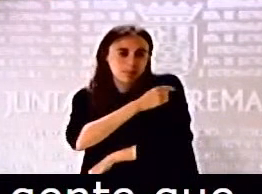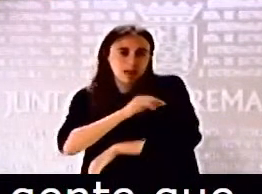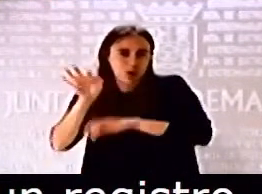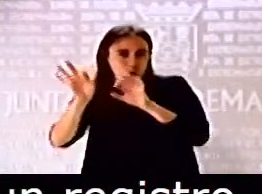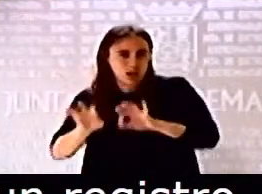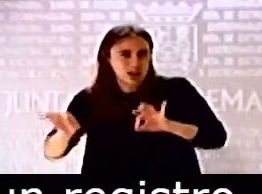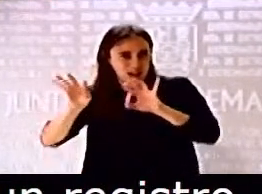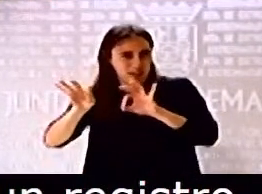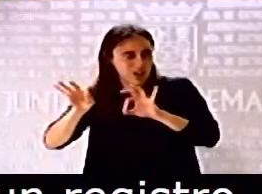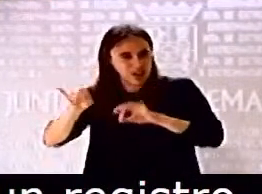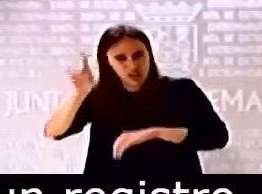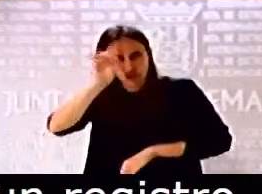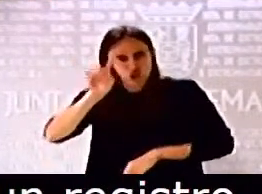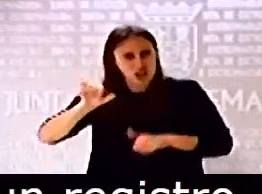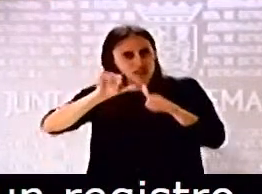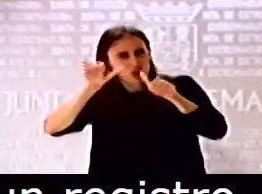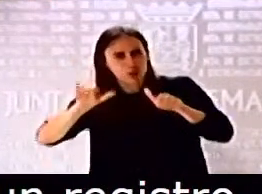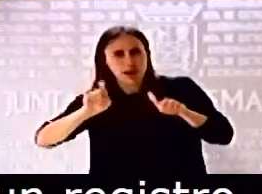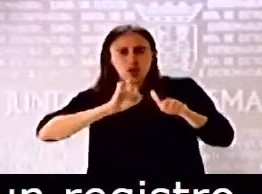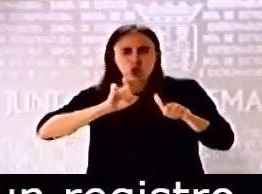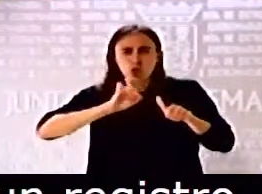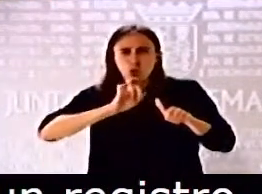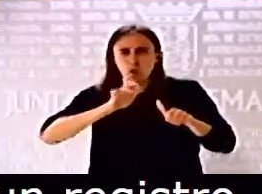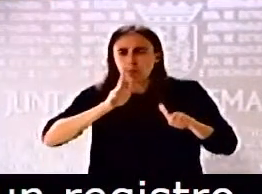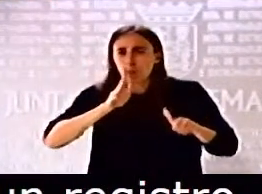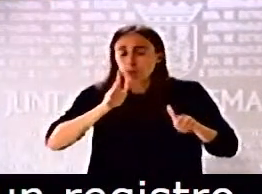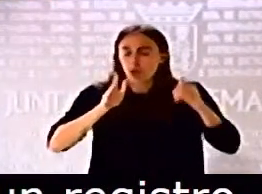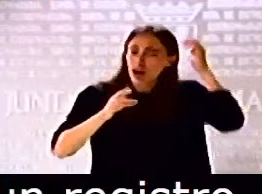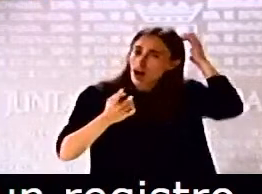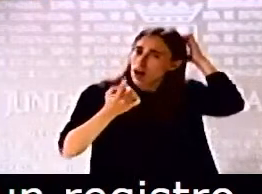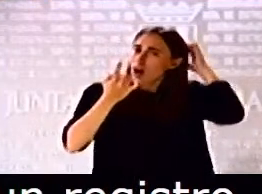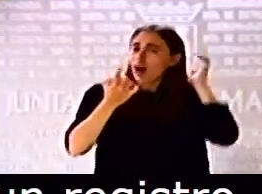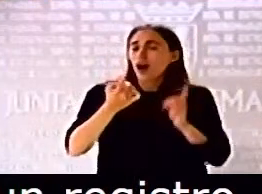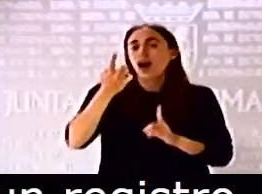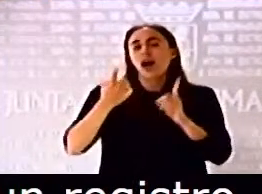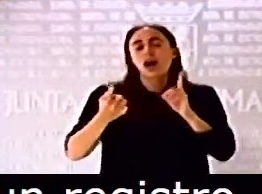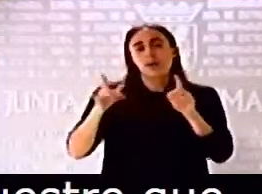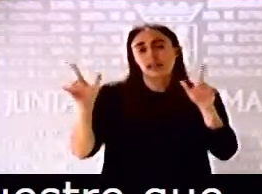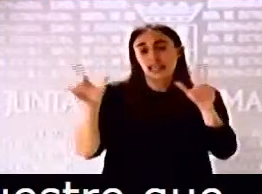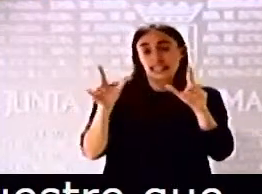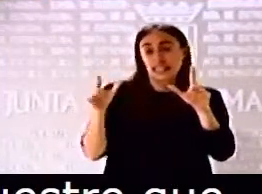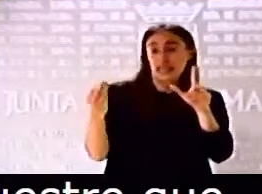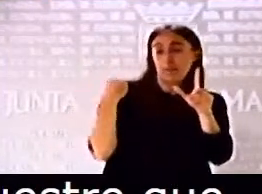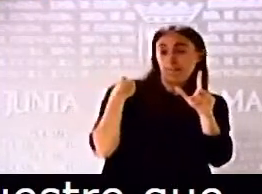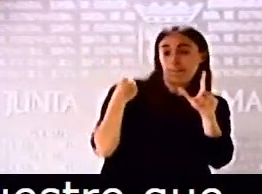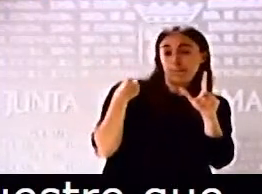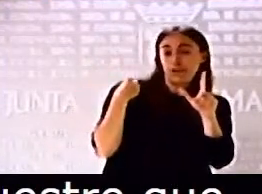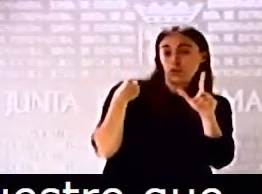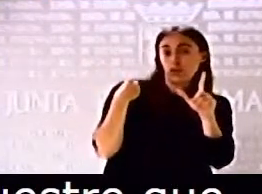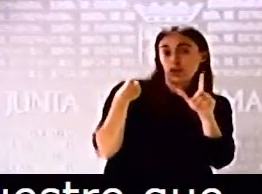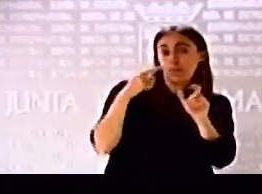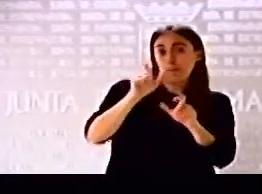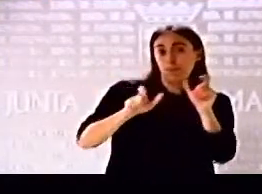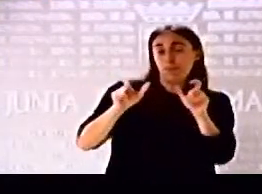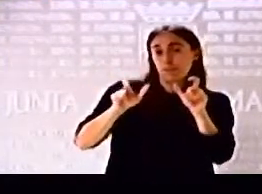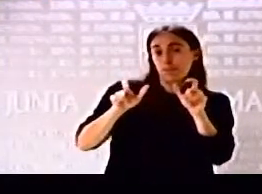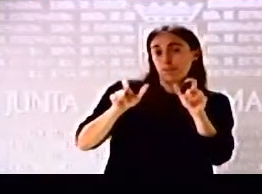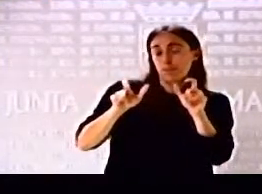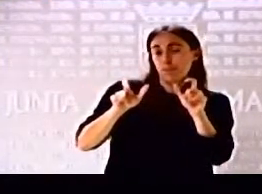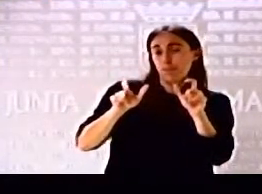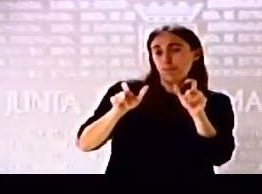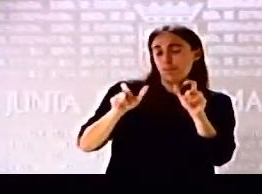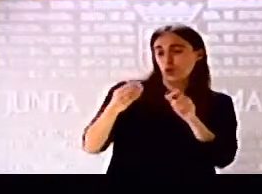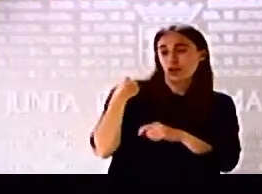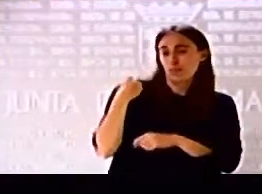No sé qué mecanismo. Es una pregunta que incluso nos llega al programa de algunos espectadores, por eso se la quiero lanzar en la rueda de prensa. ¿Qué mecanismo tiene